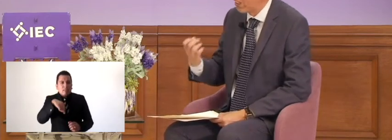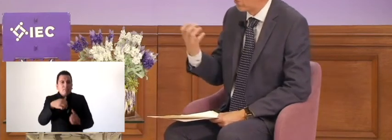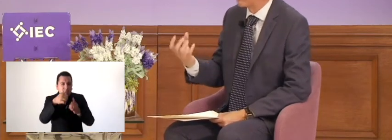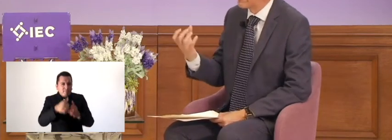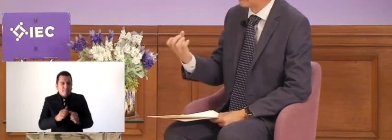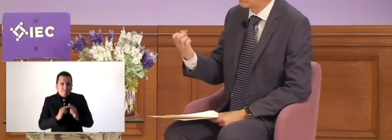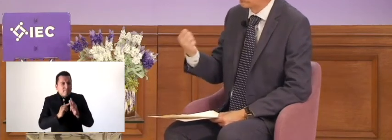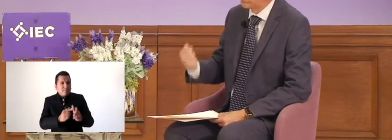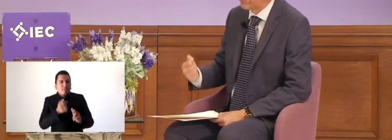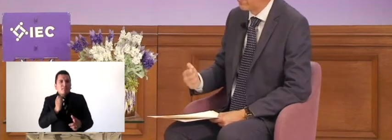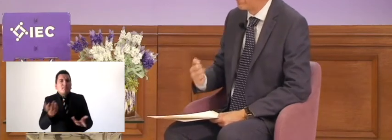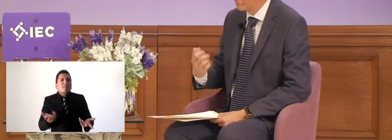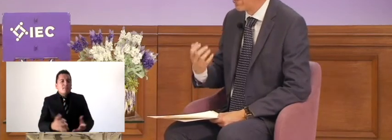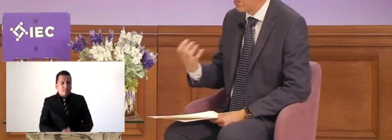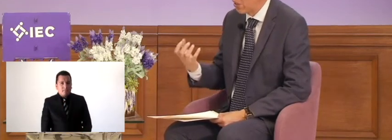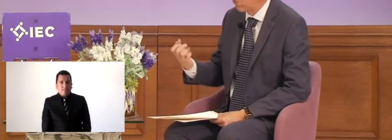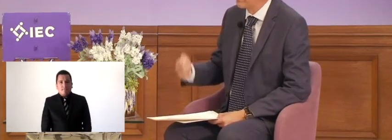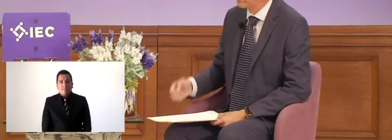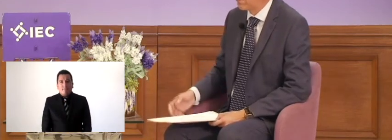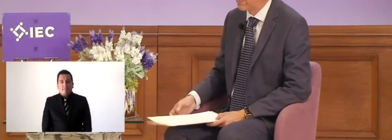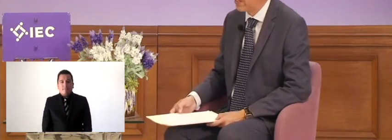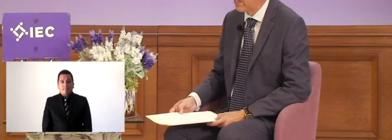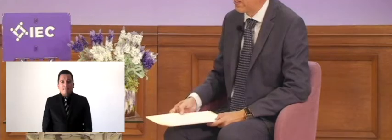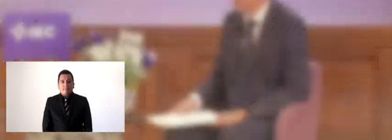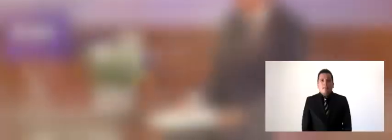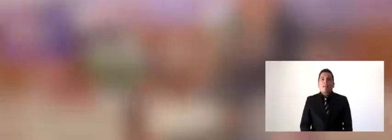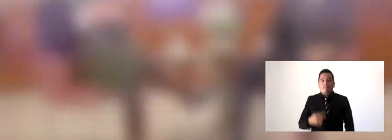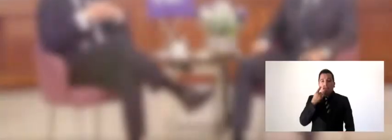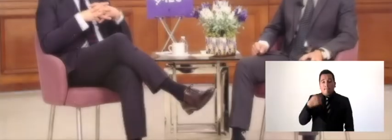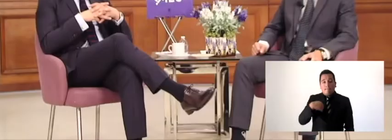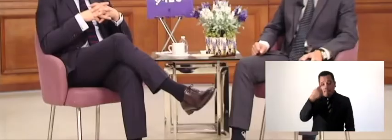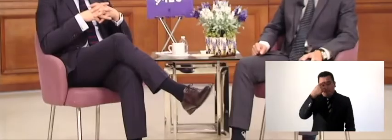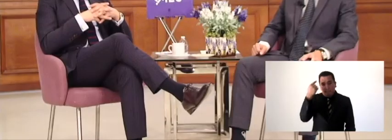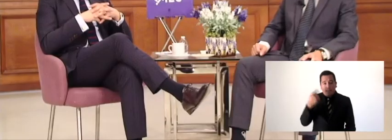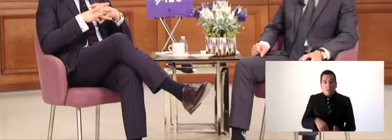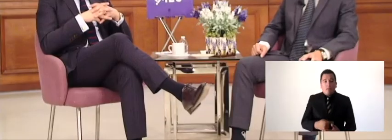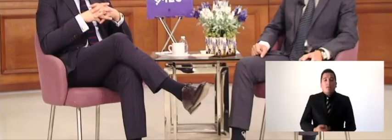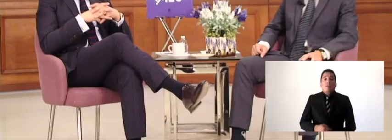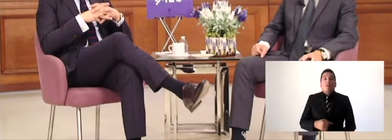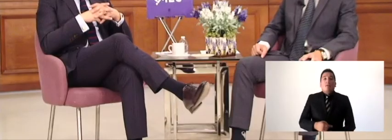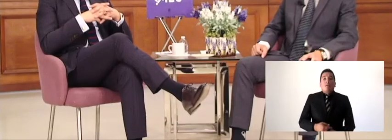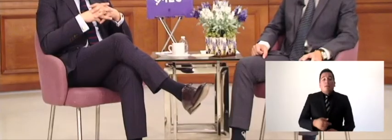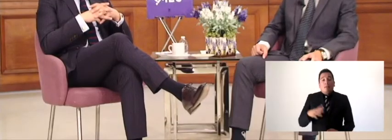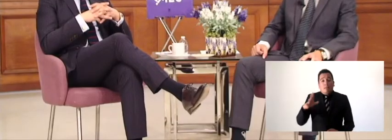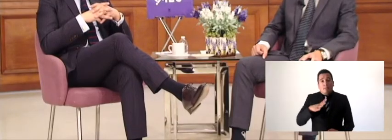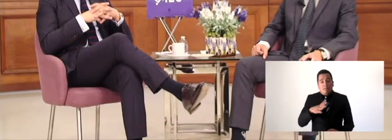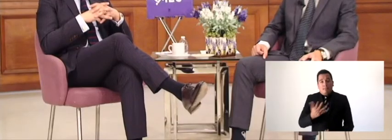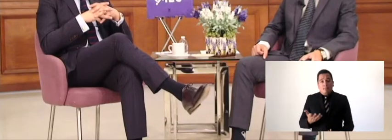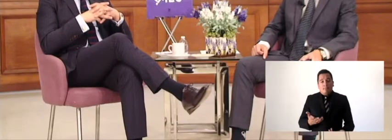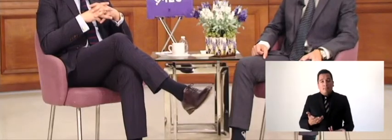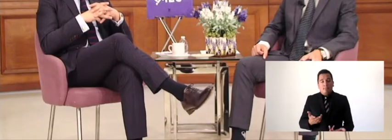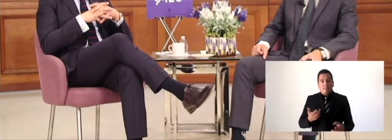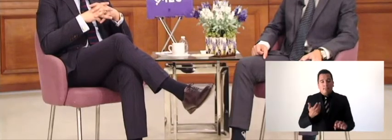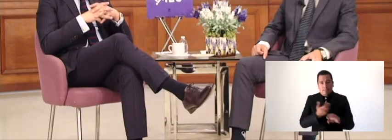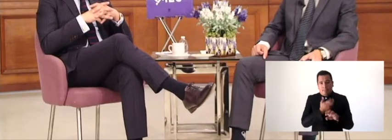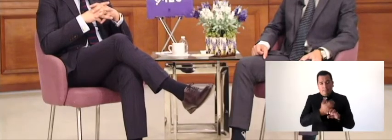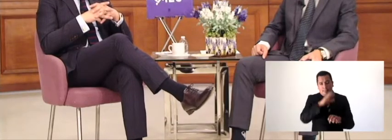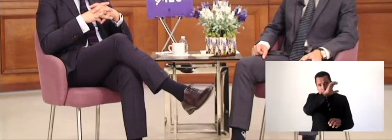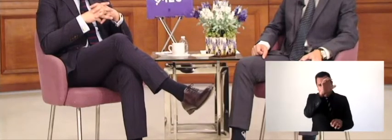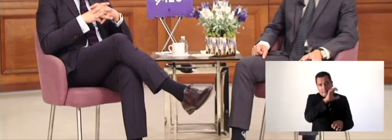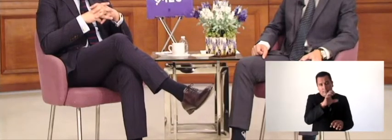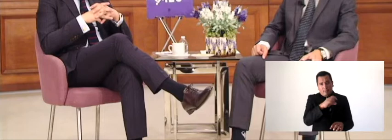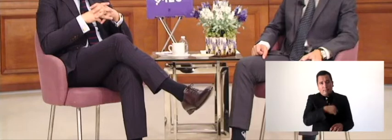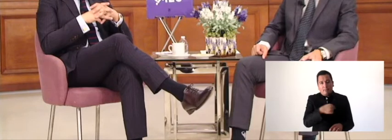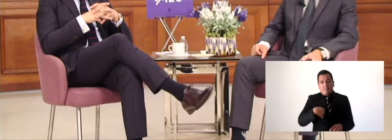futuro? ¿Qué es lo que hay que conservar de esas buenas prácticas? Mira, yo creo que más allá incluso del federalismo,